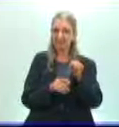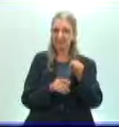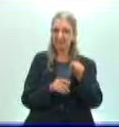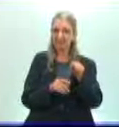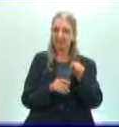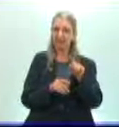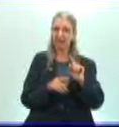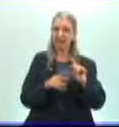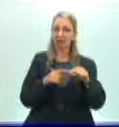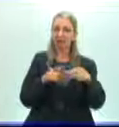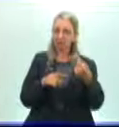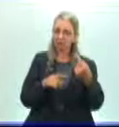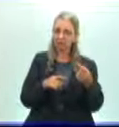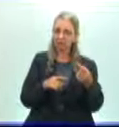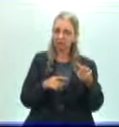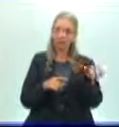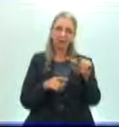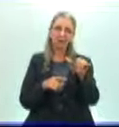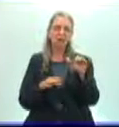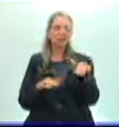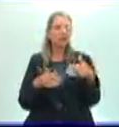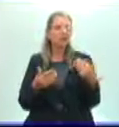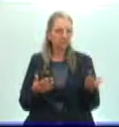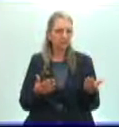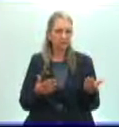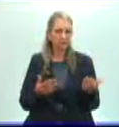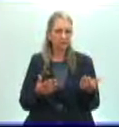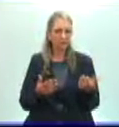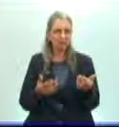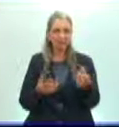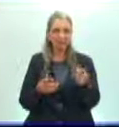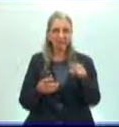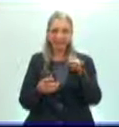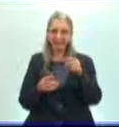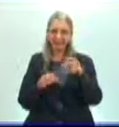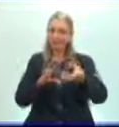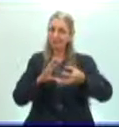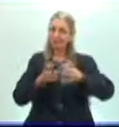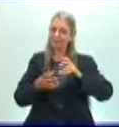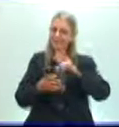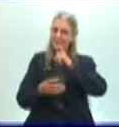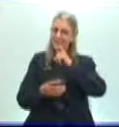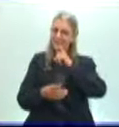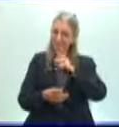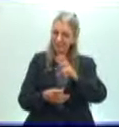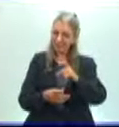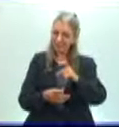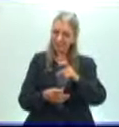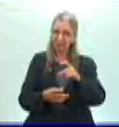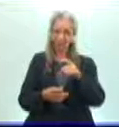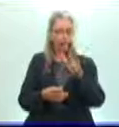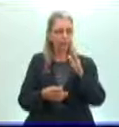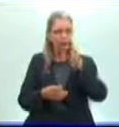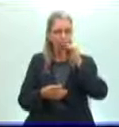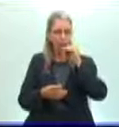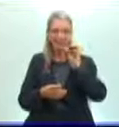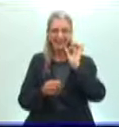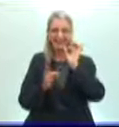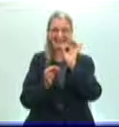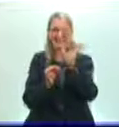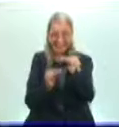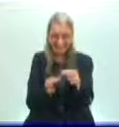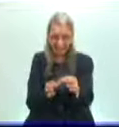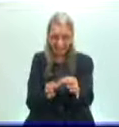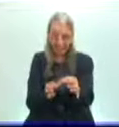importante tener claro que vamos a hallar el área sombreada. Fíjense que es muy complicado hallar esa área sombreada. No conocemos una fórmula exacta para determinar esto.